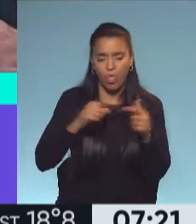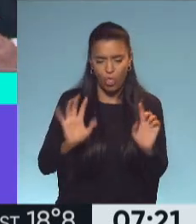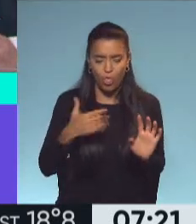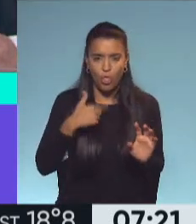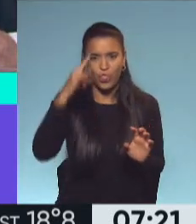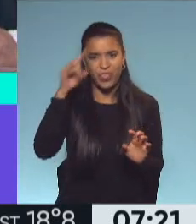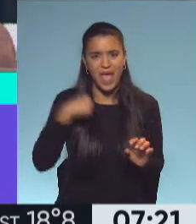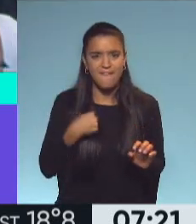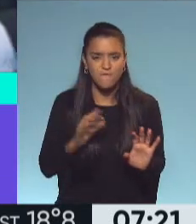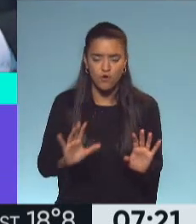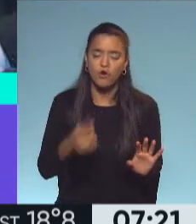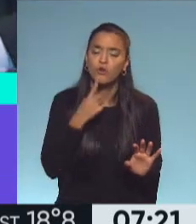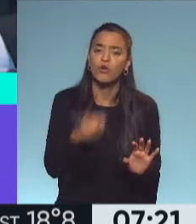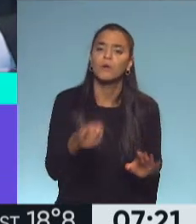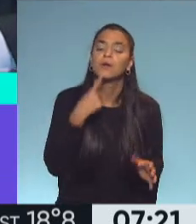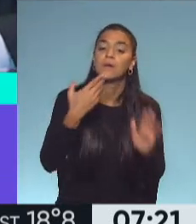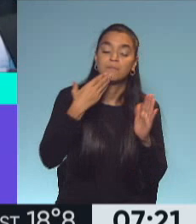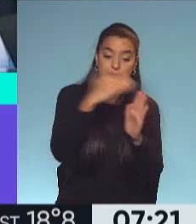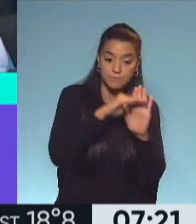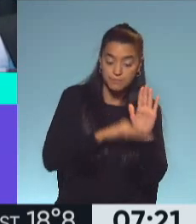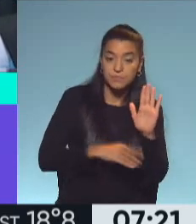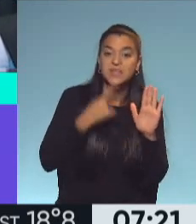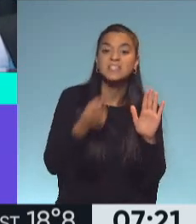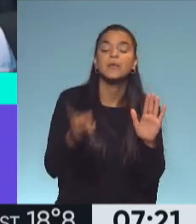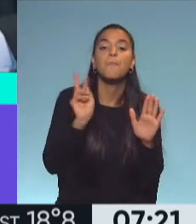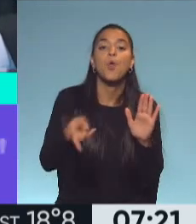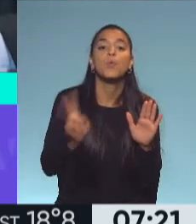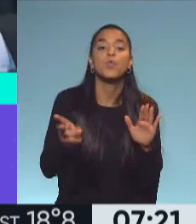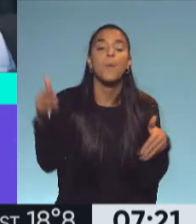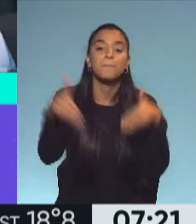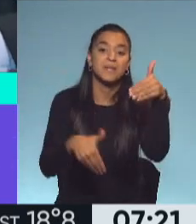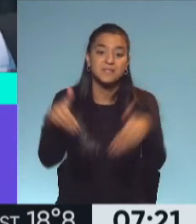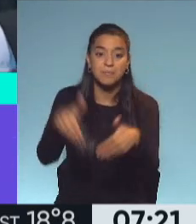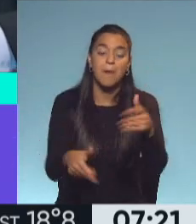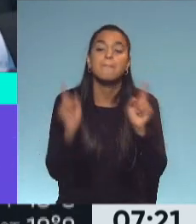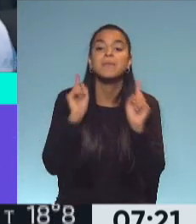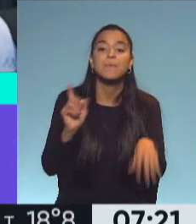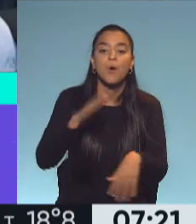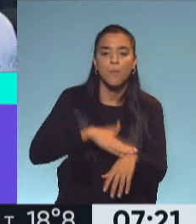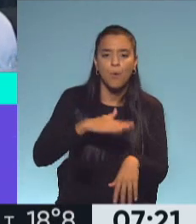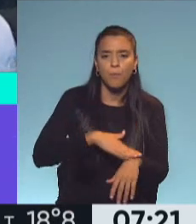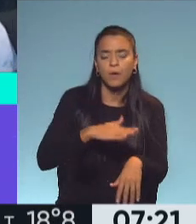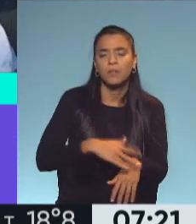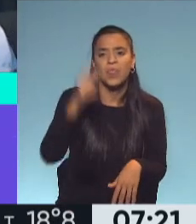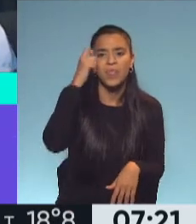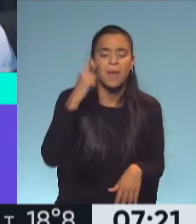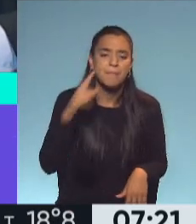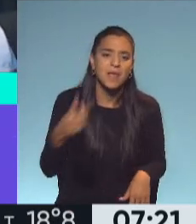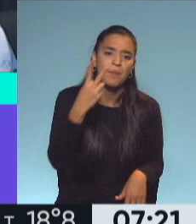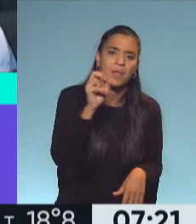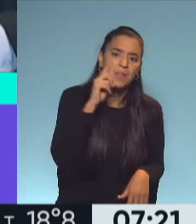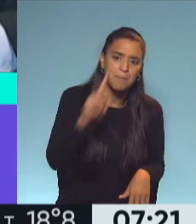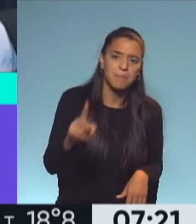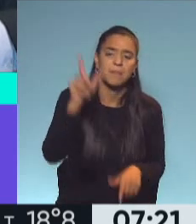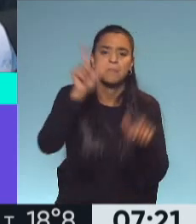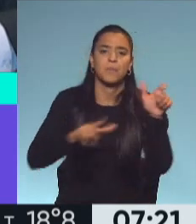sector que argumenta que prohíben la presencialidad en las clases, mientras al mismo tiempo se juntan 10.000, 20.000 personas en